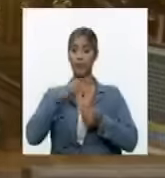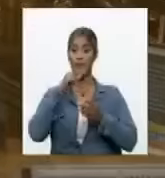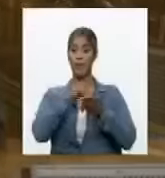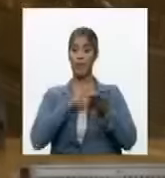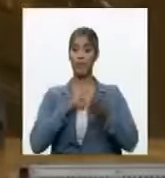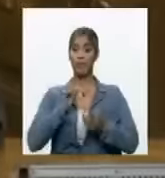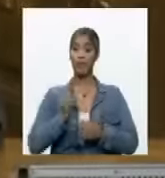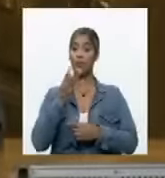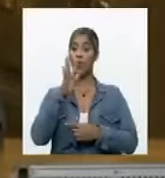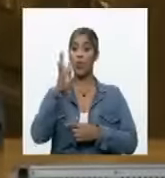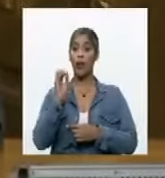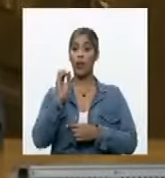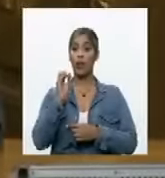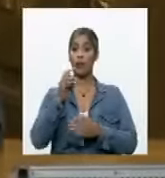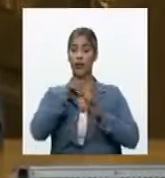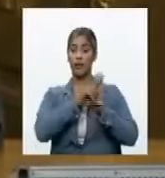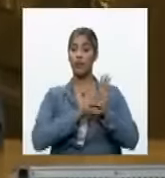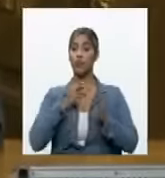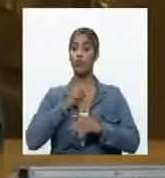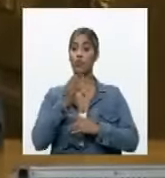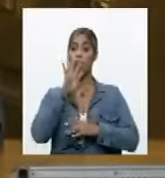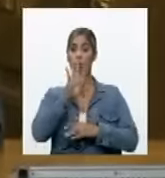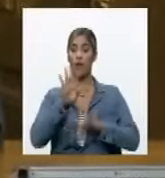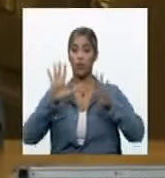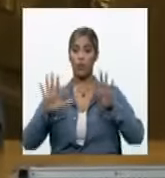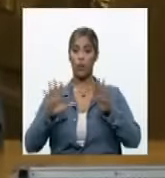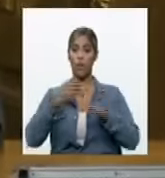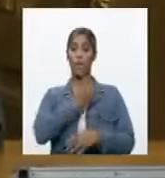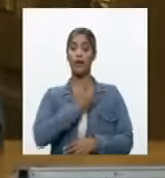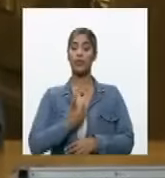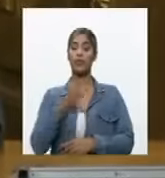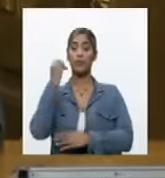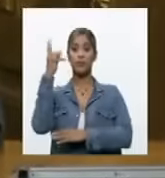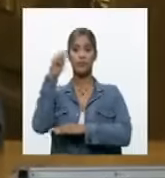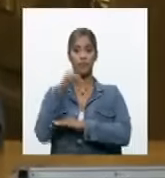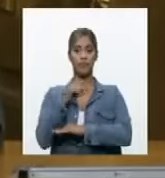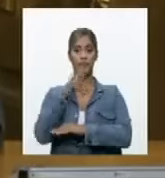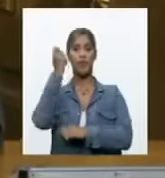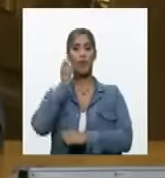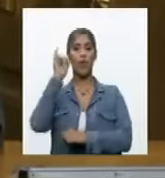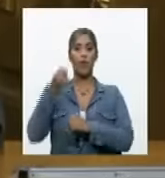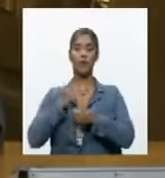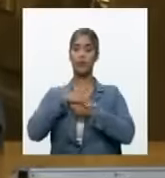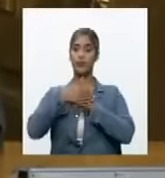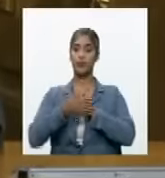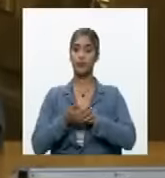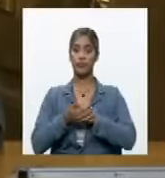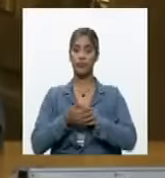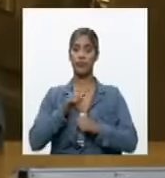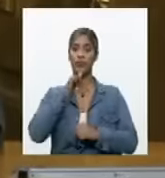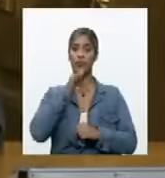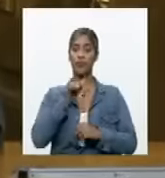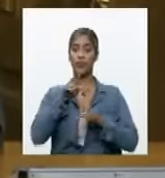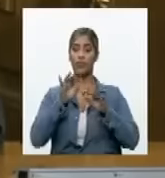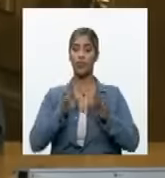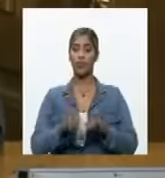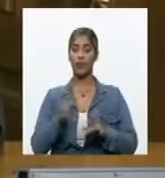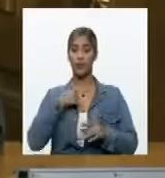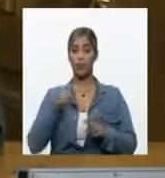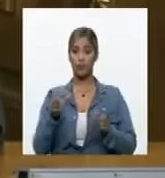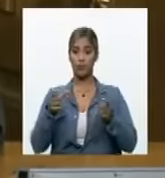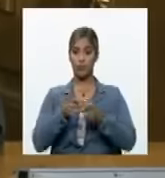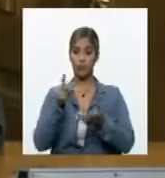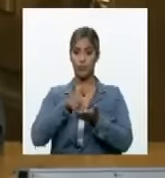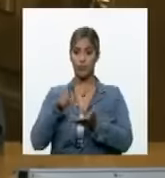número 40, acta número 49. El presidente de la Asamblea Nacional, diputado Jorge Rodríguez Gómez, previo anuncio de Secretaría del Quórum